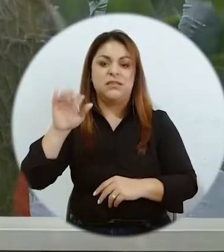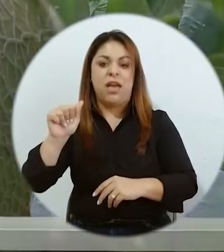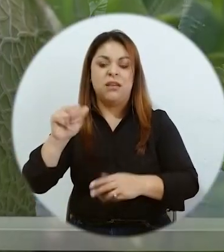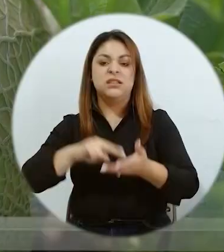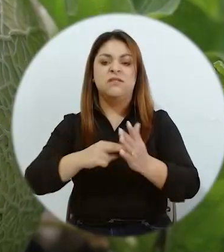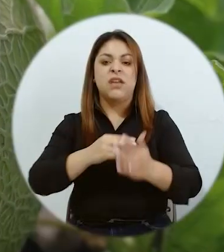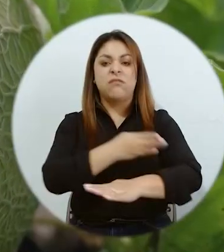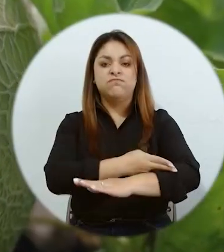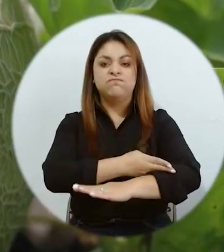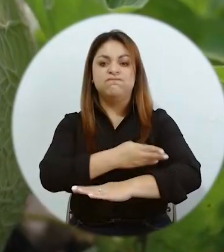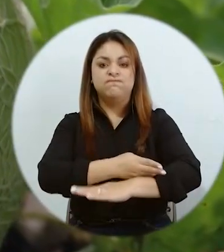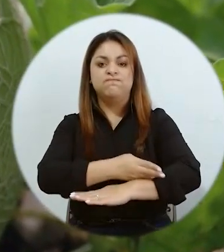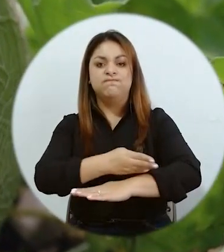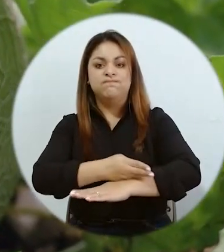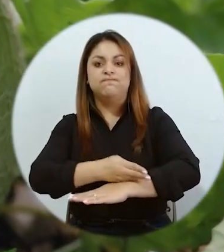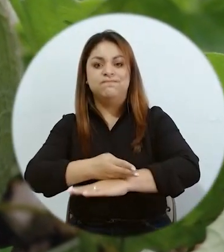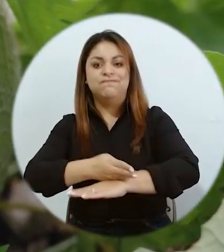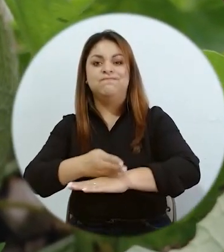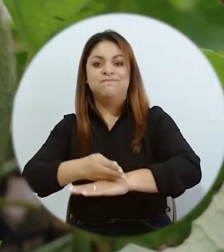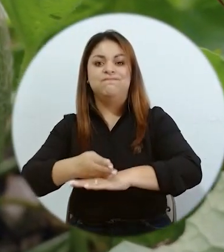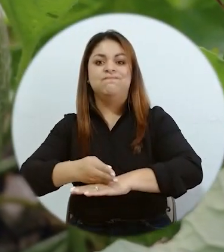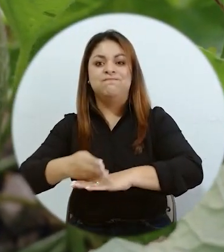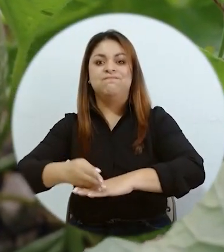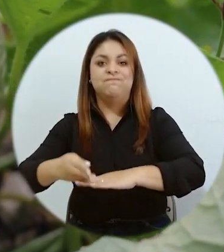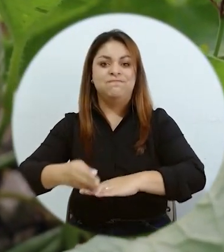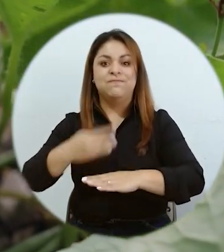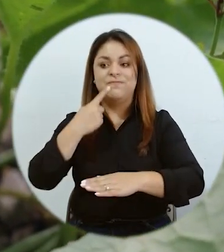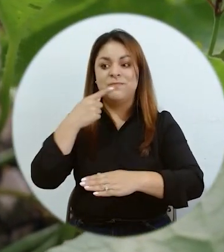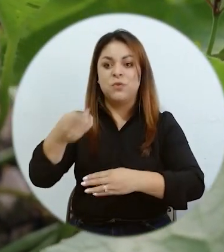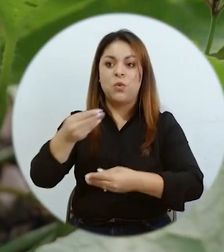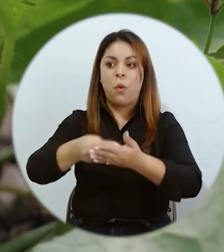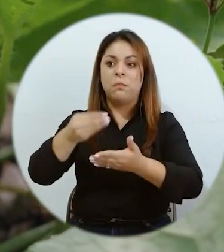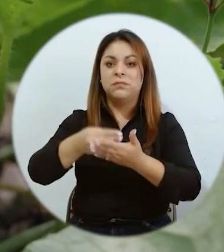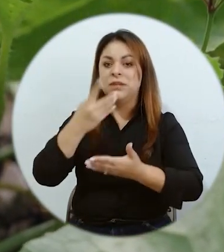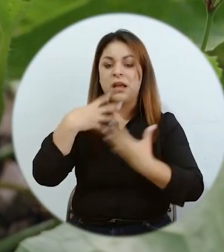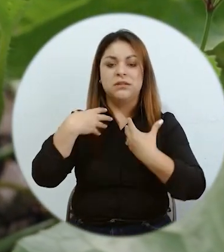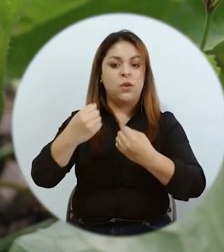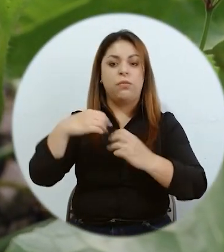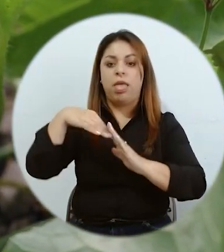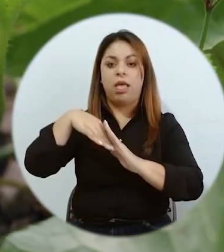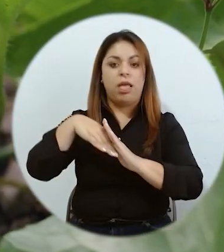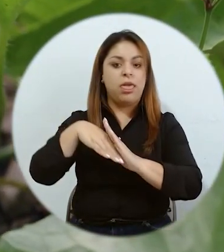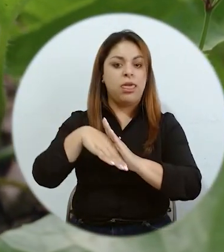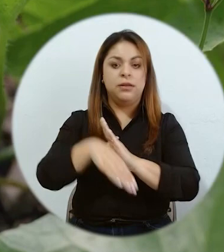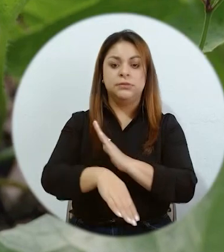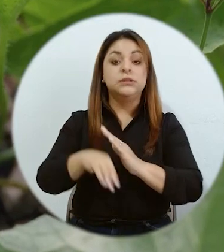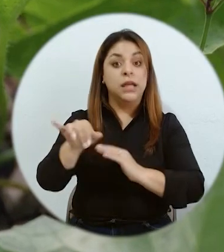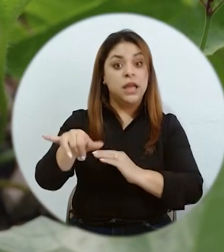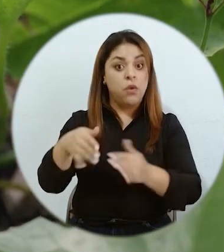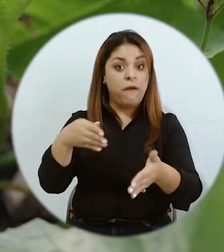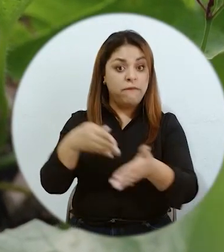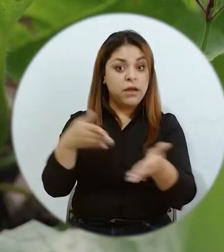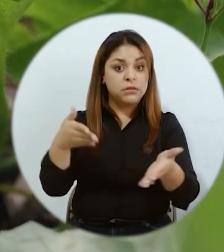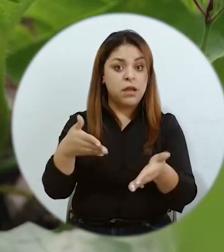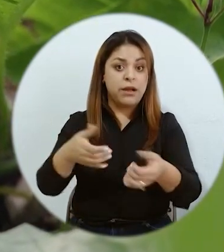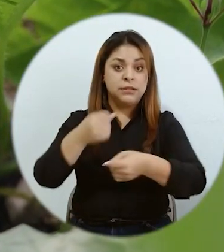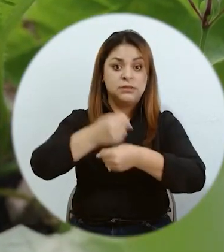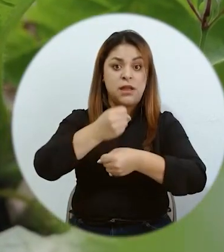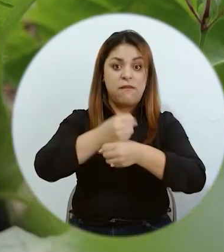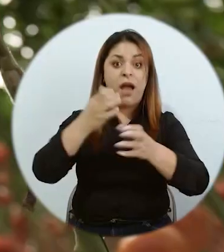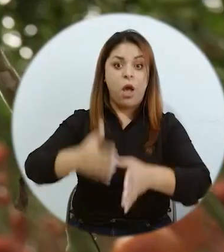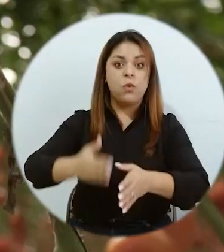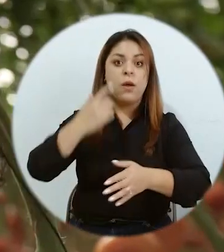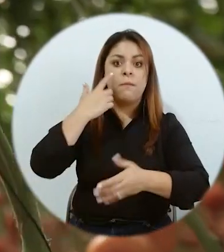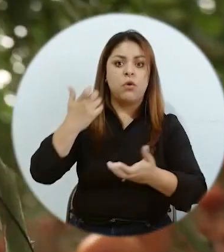en detrimento más bien de ese recurso, vamos en detrimento de la salud del consumidor final e incluso afectamos al